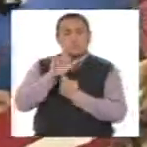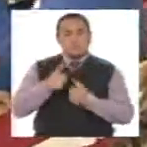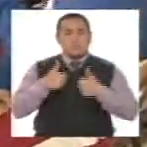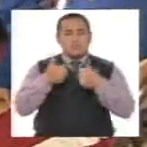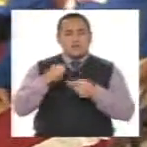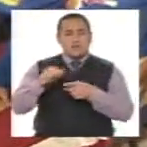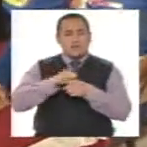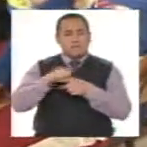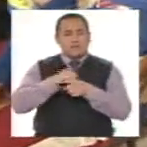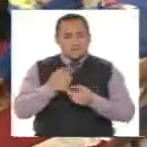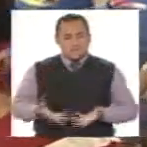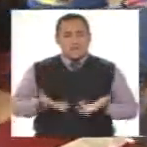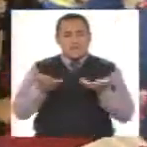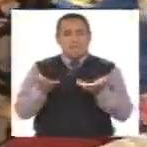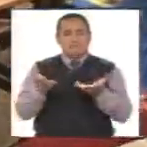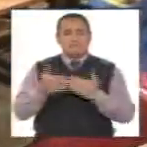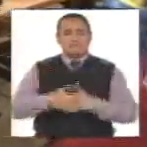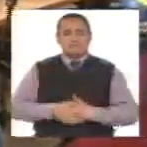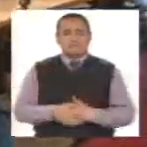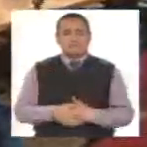prácticas implementadas